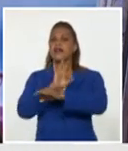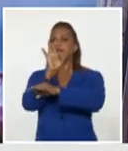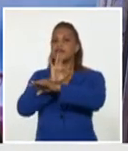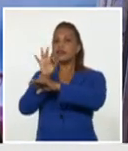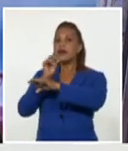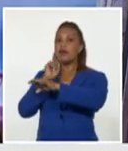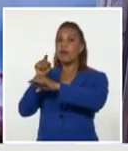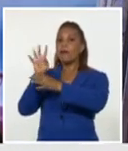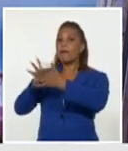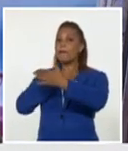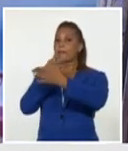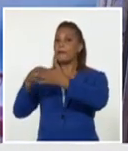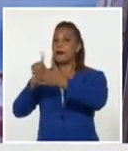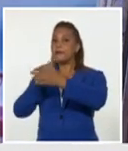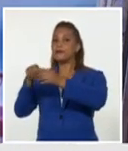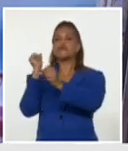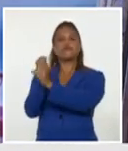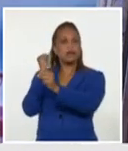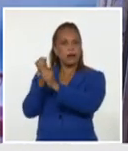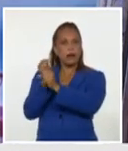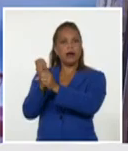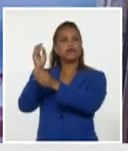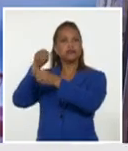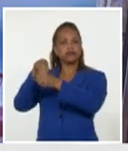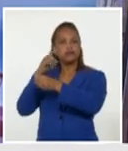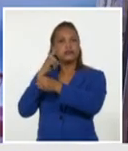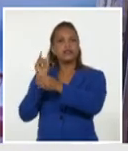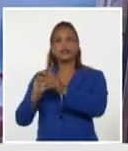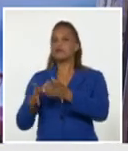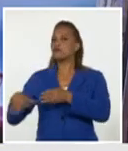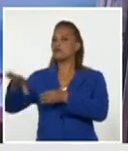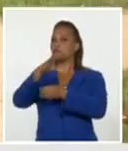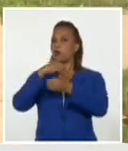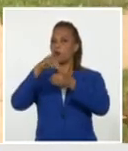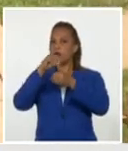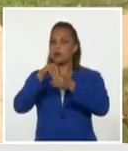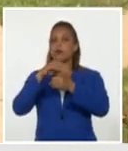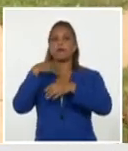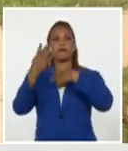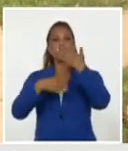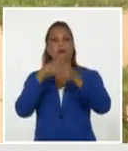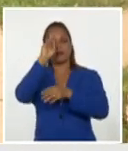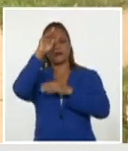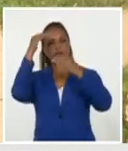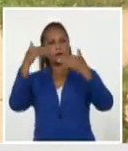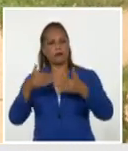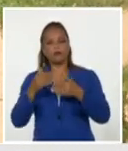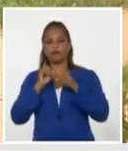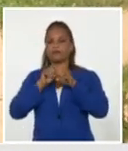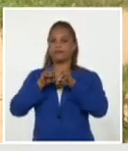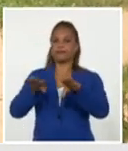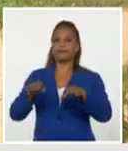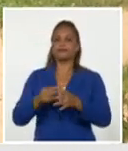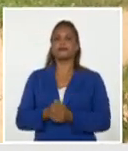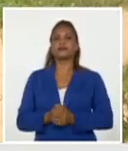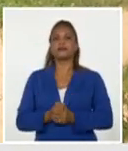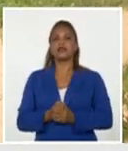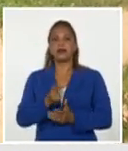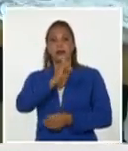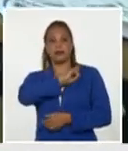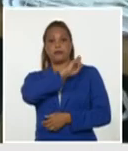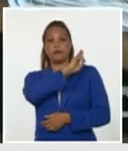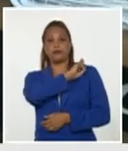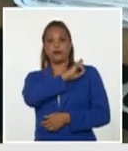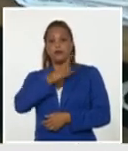para trabajar de forma integral y de forma intersectorial los problemas de salud en epidemia. La responsabilidad colectiva en un